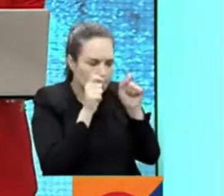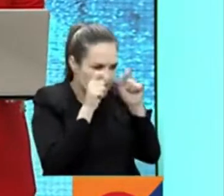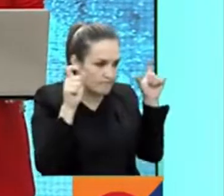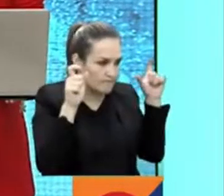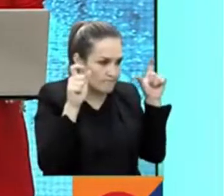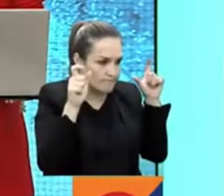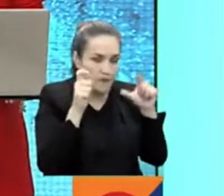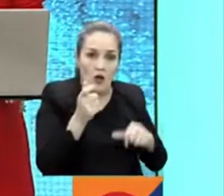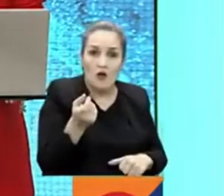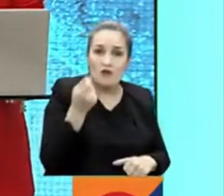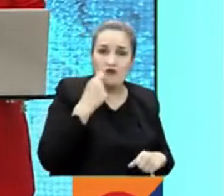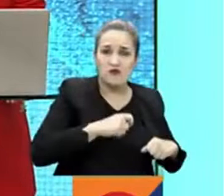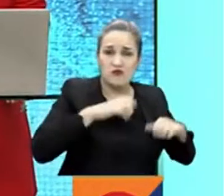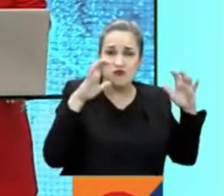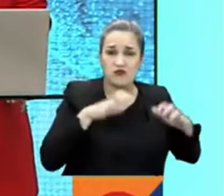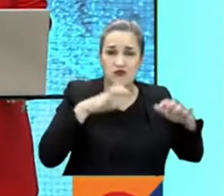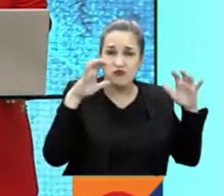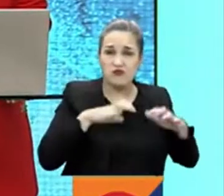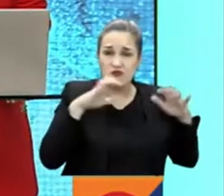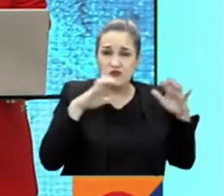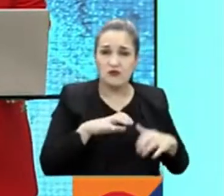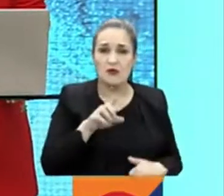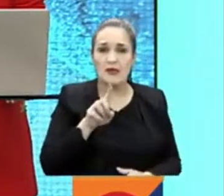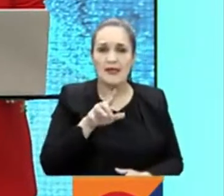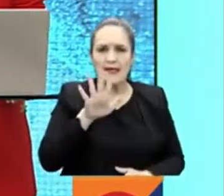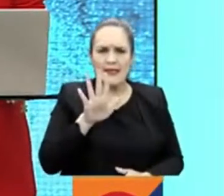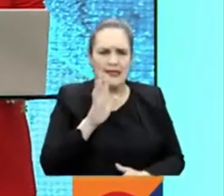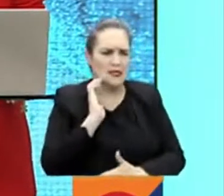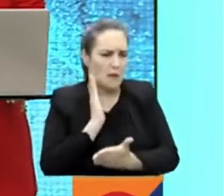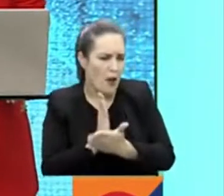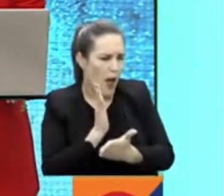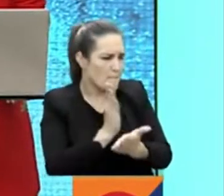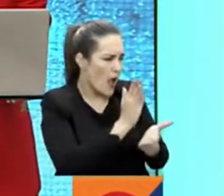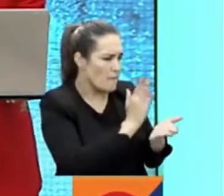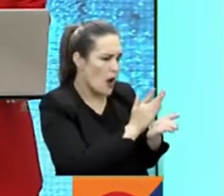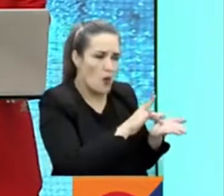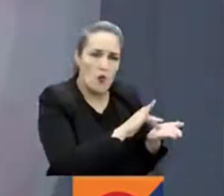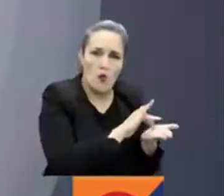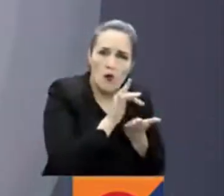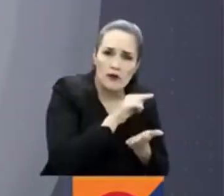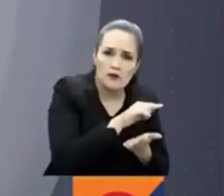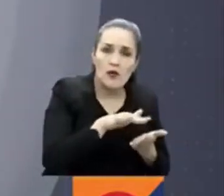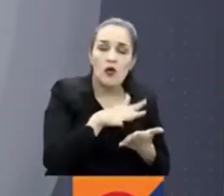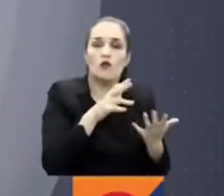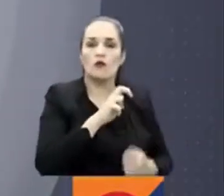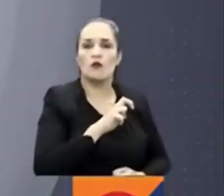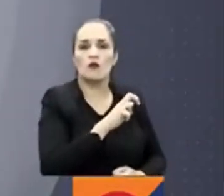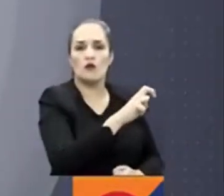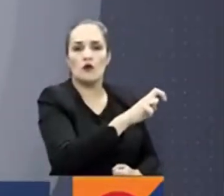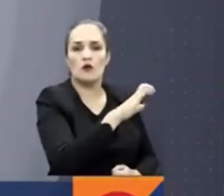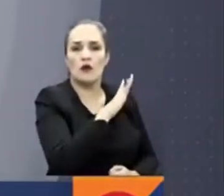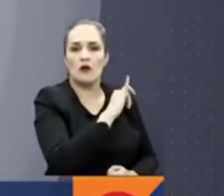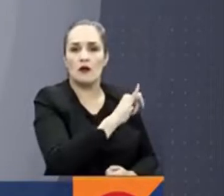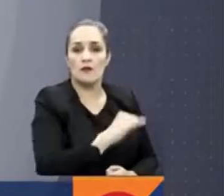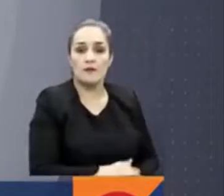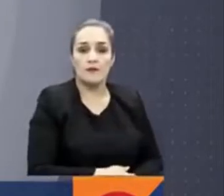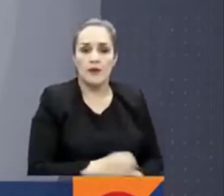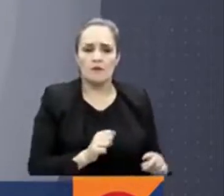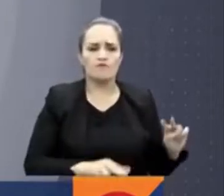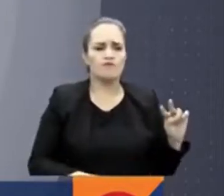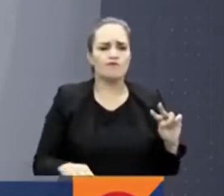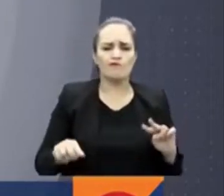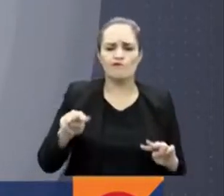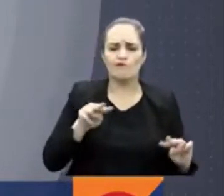últimas horas hay registro de al menos 15 emergencias en el norte de la ciudad. Las alertas por eventuales emergencias debido